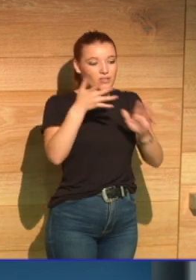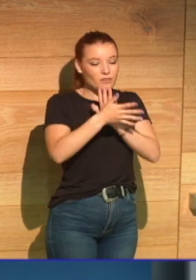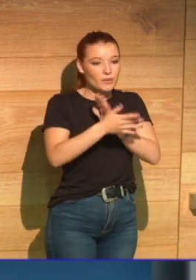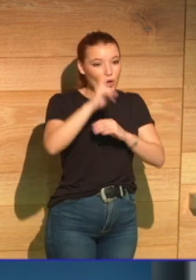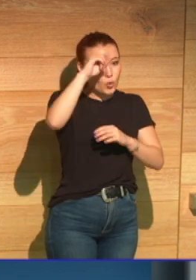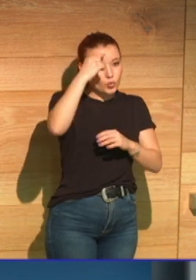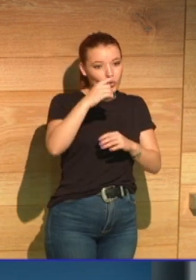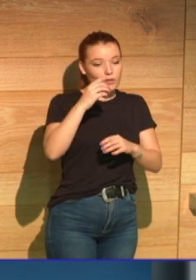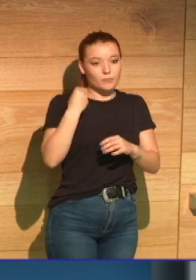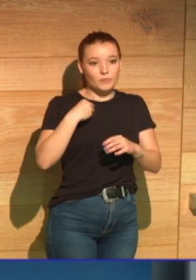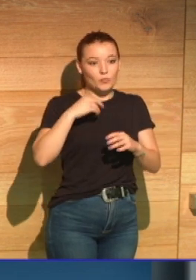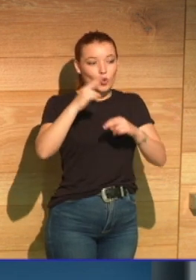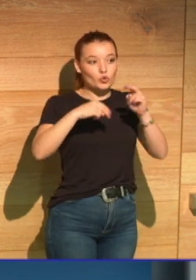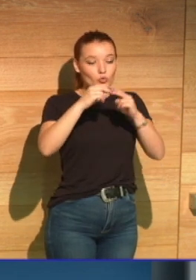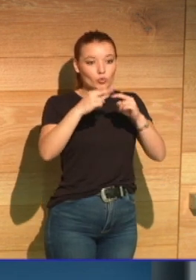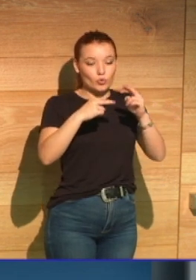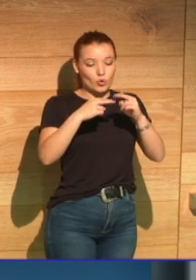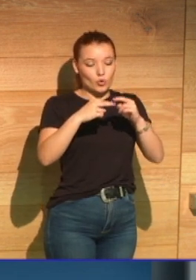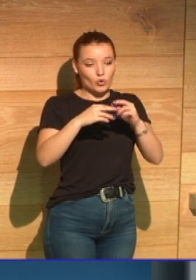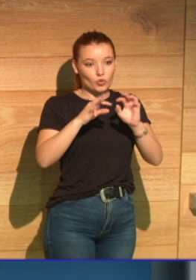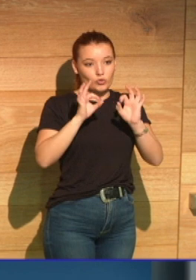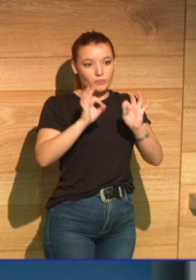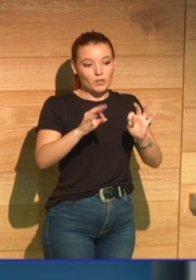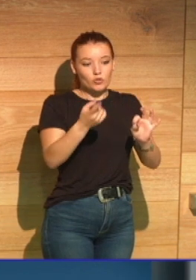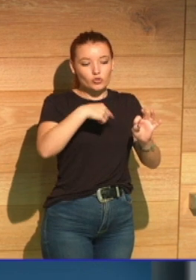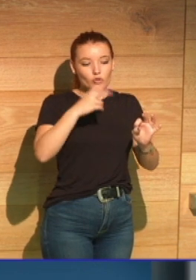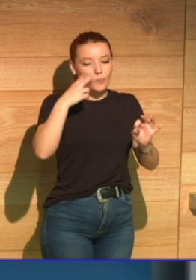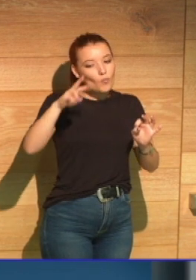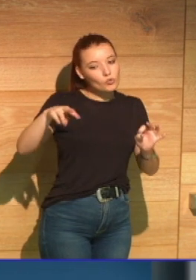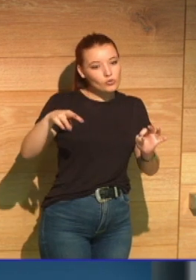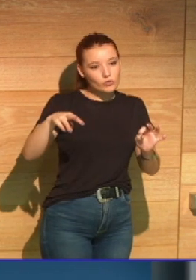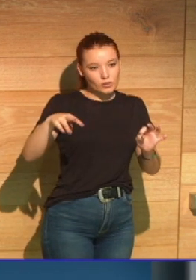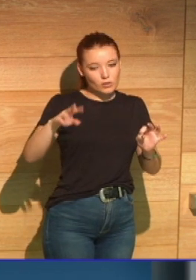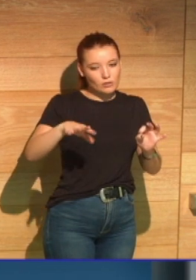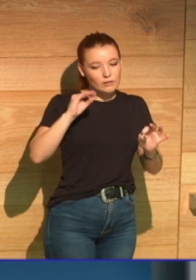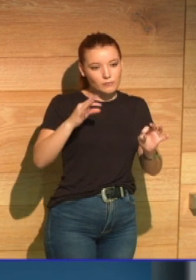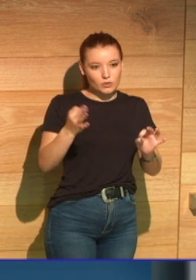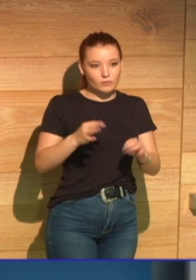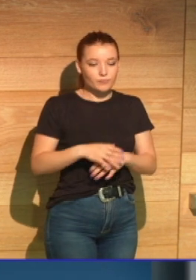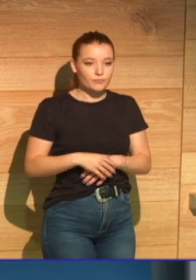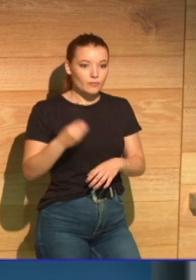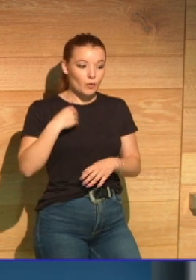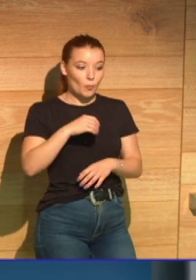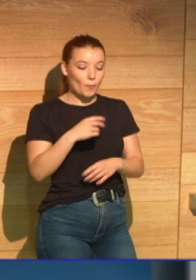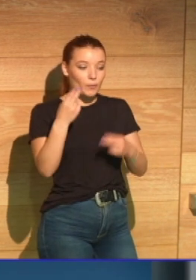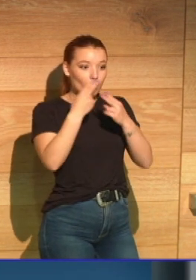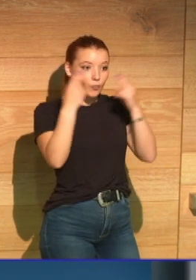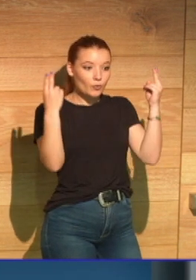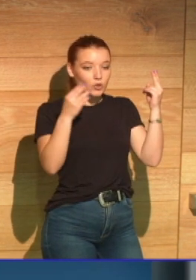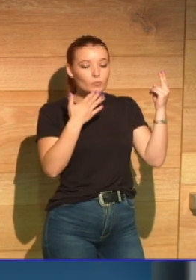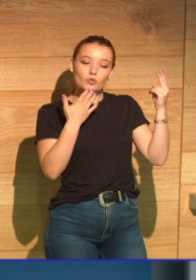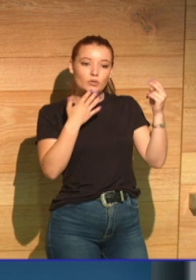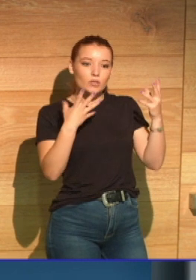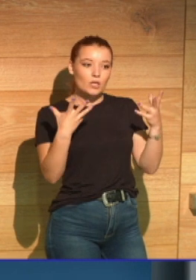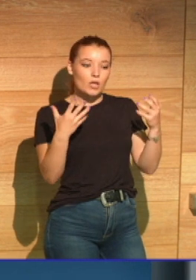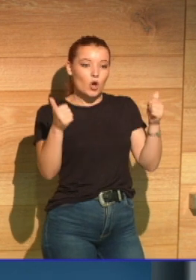construcción que hacemos en eso que llamamos el museo y lo que entendemos como visitar un museo. Concebimos a los públicos como coautores, esto me parece que es una